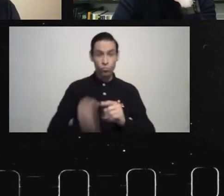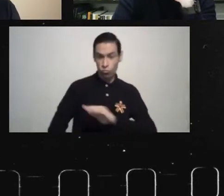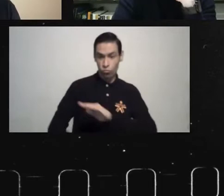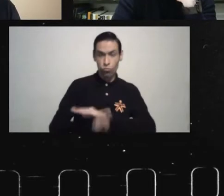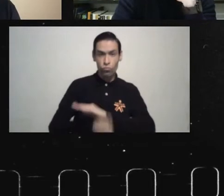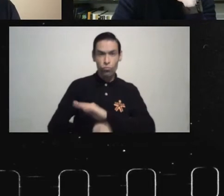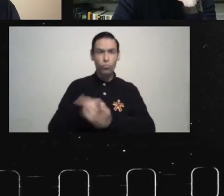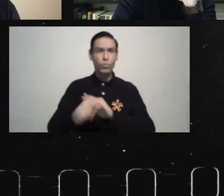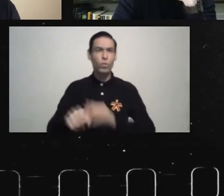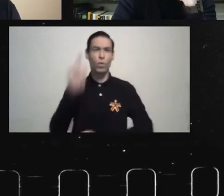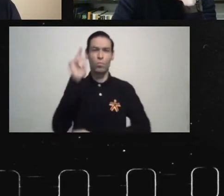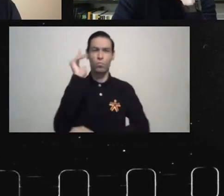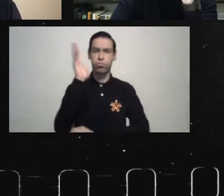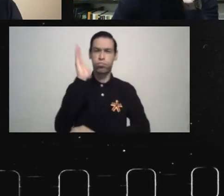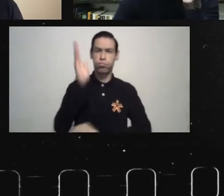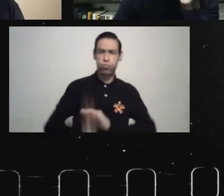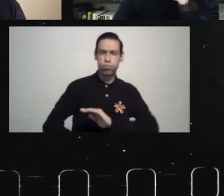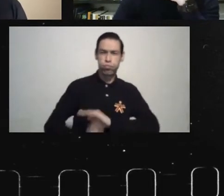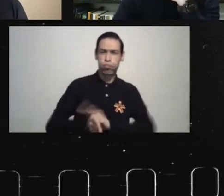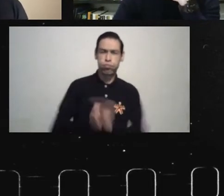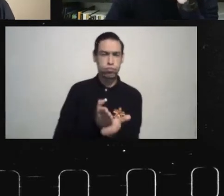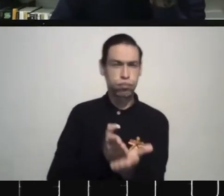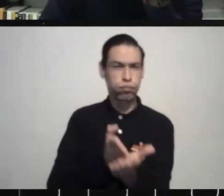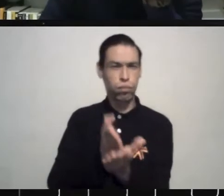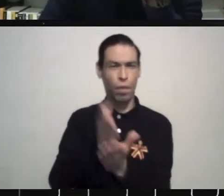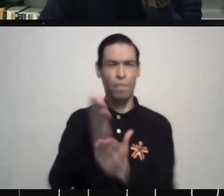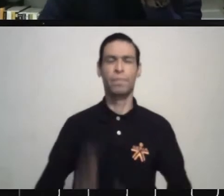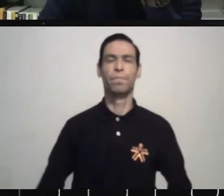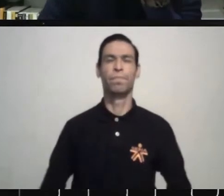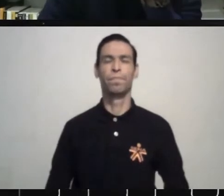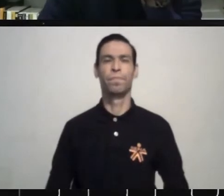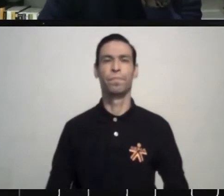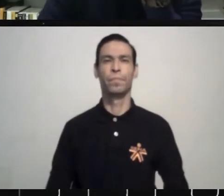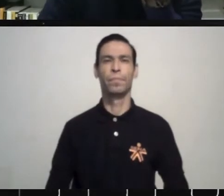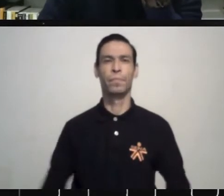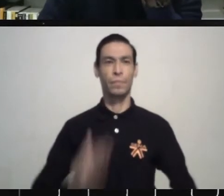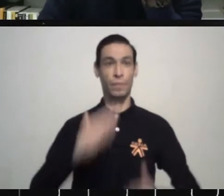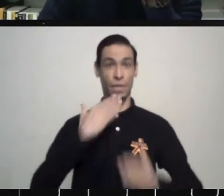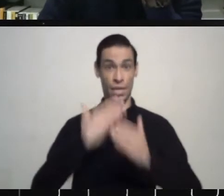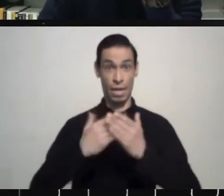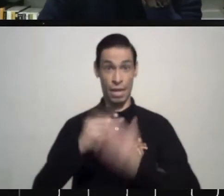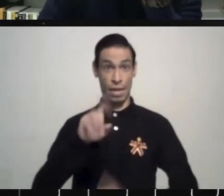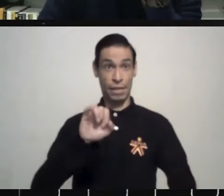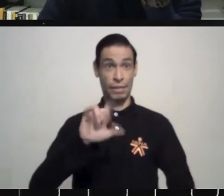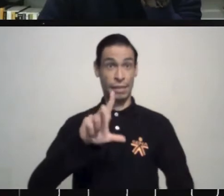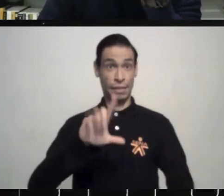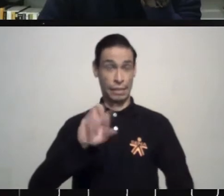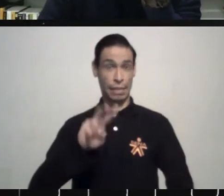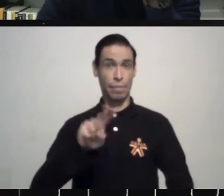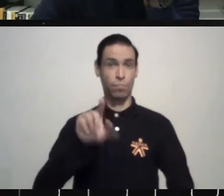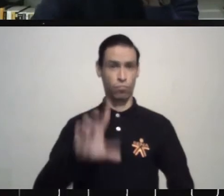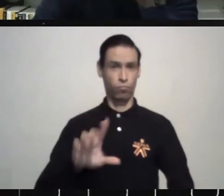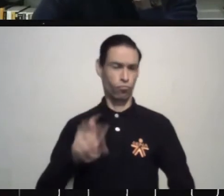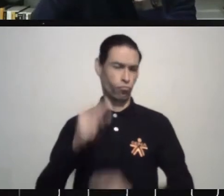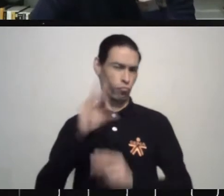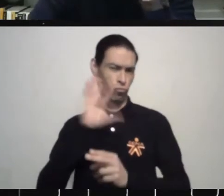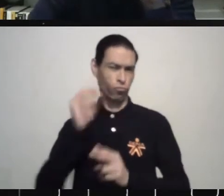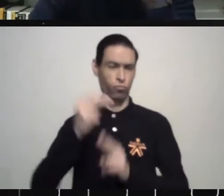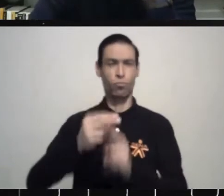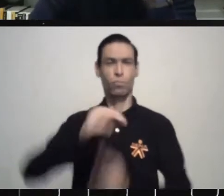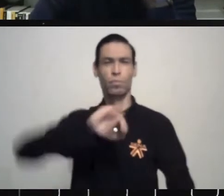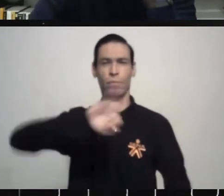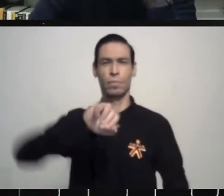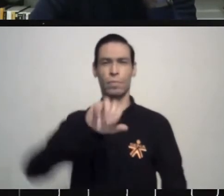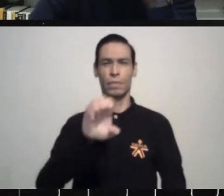de charlas. Muchas gracias, Silvia. Y bueno, mi nombre es Jerónimo Rivera. Yo voy a ser el moderador de la actividad el día de